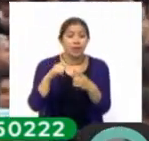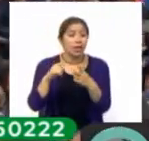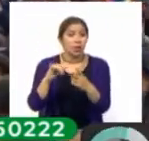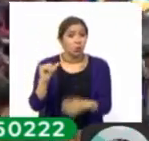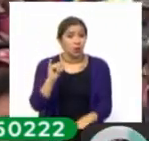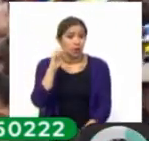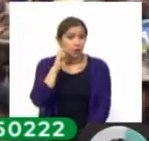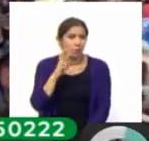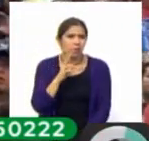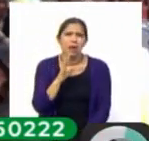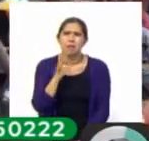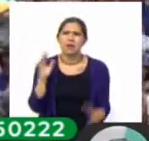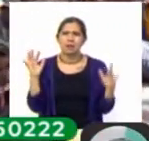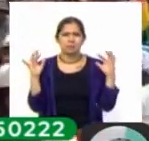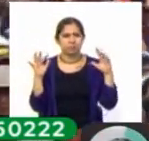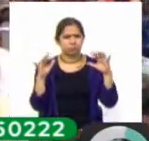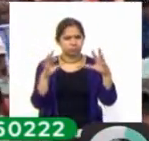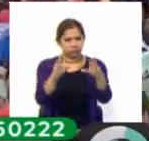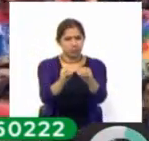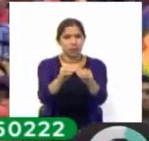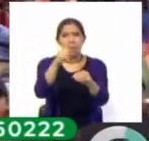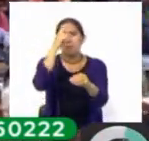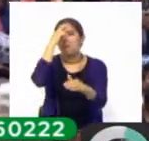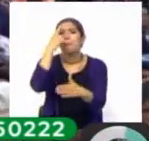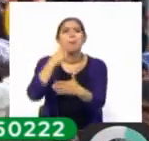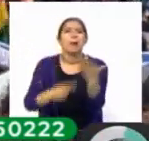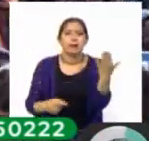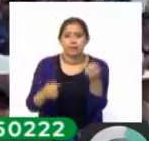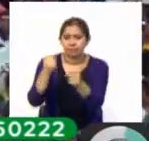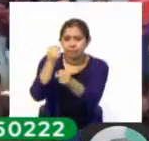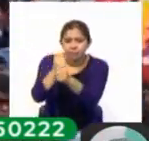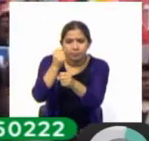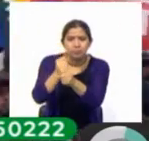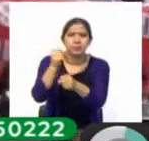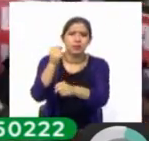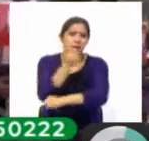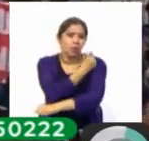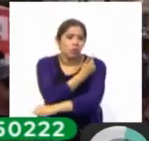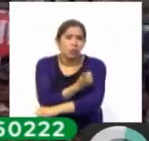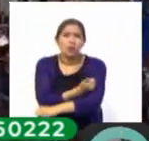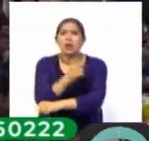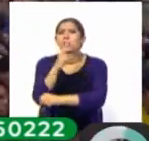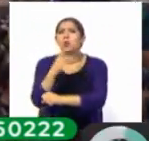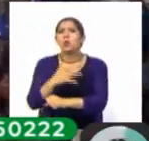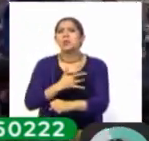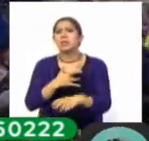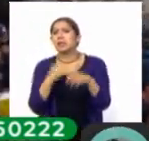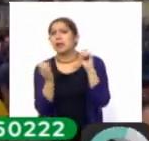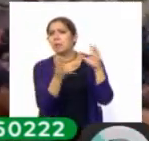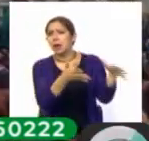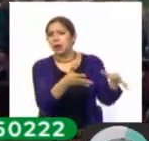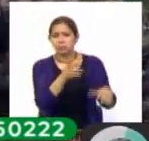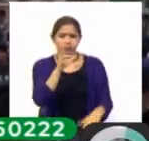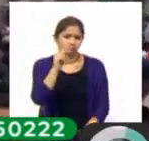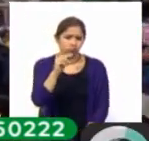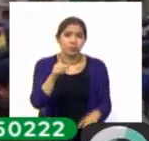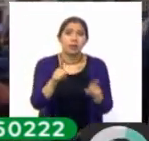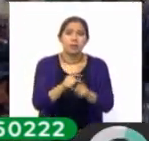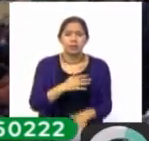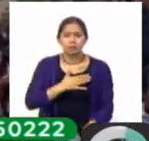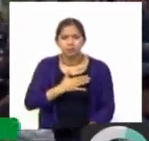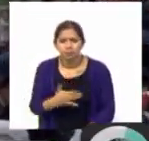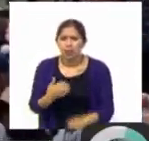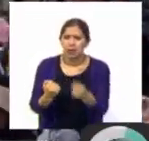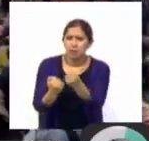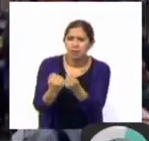que estas concentraciones es para que trabajadores y autoridades no se abandonen, además de enviar su solidaridad a quienes